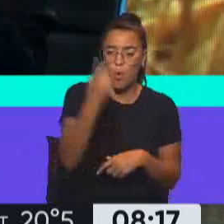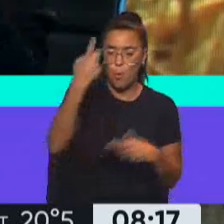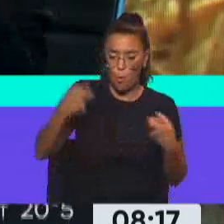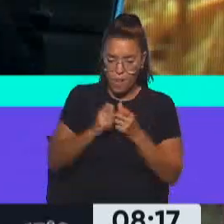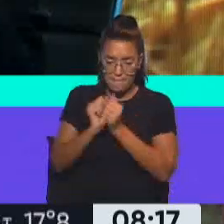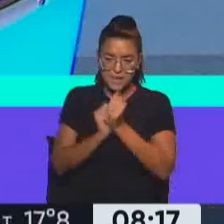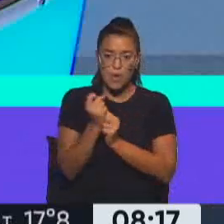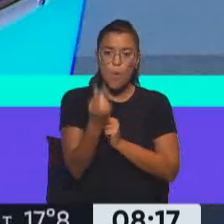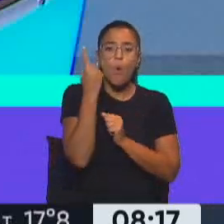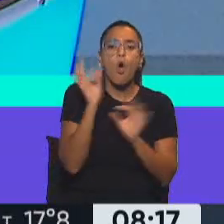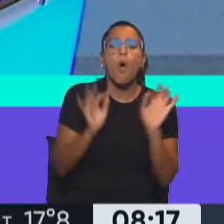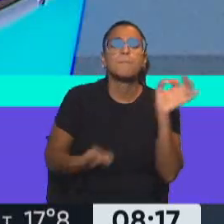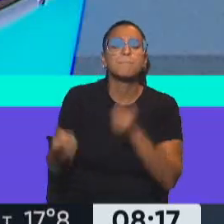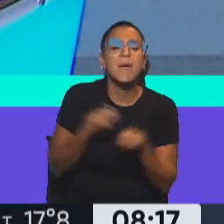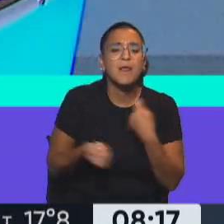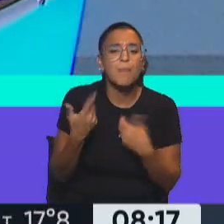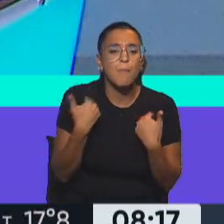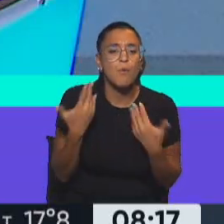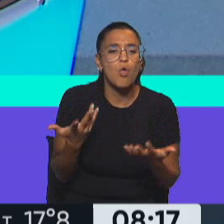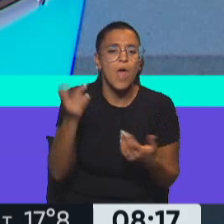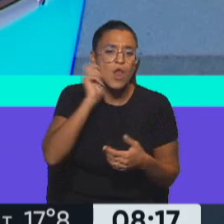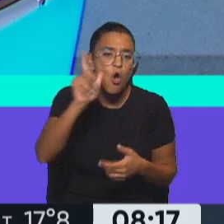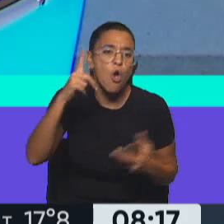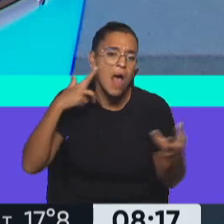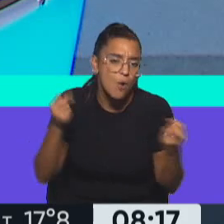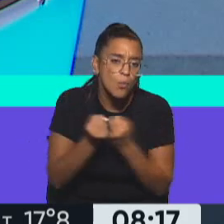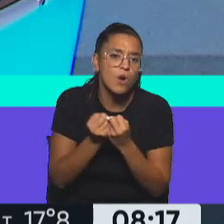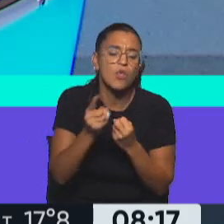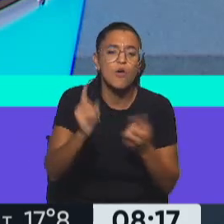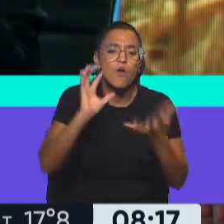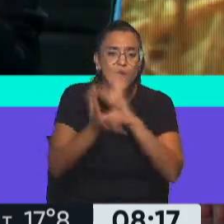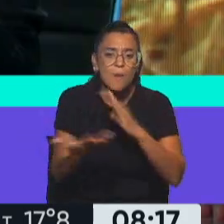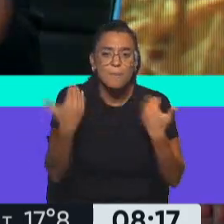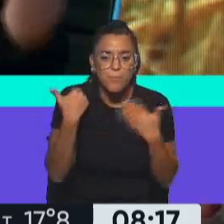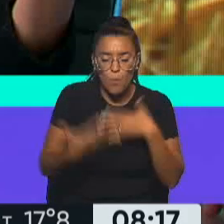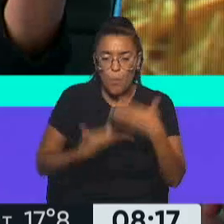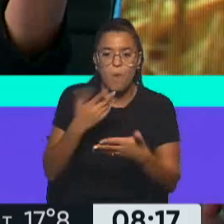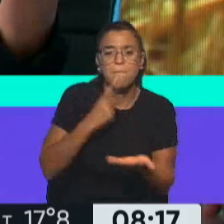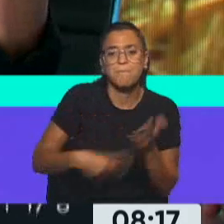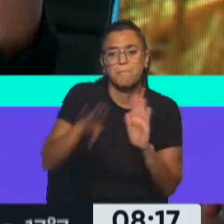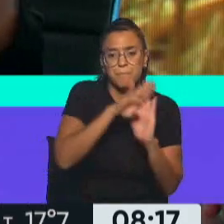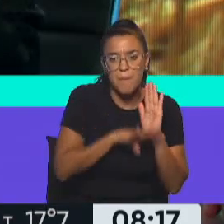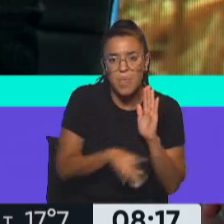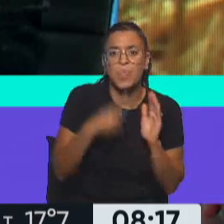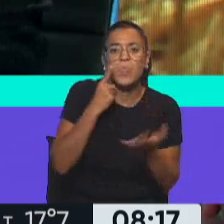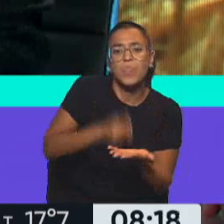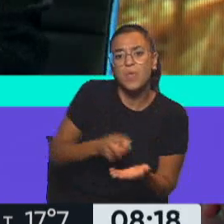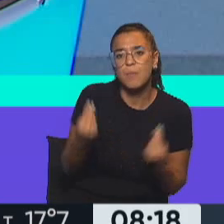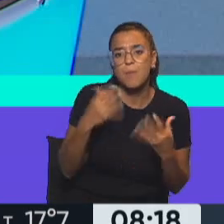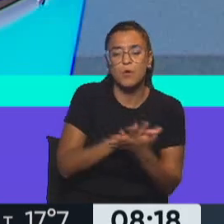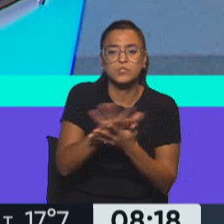trigo. ¿De qué tipo de mercado estamos hablando como para poder alcanzar un acuerdo y que de esta manera puedan avanzar las medidas para encontrar una